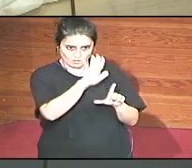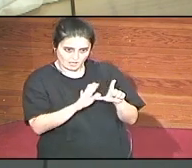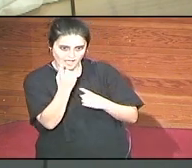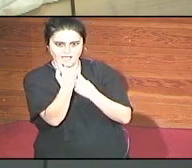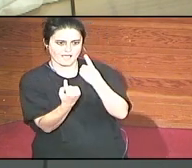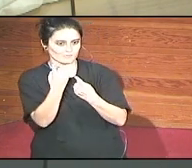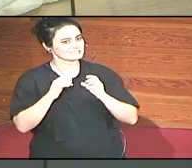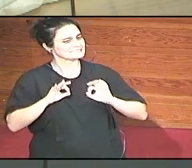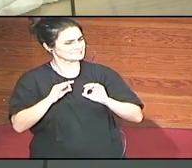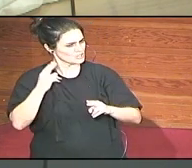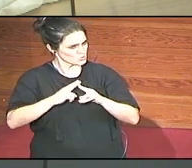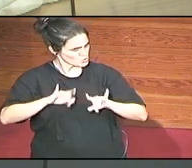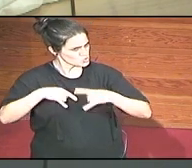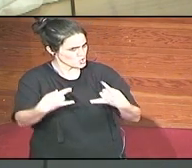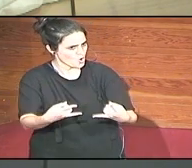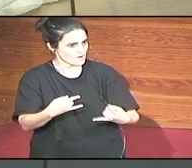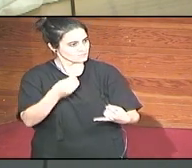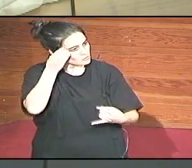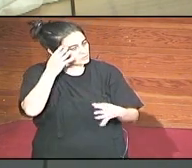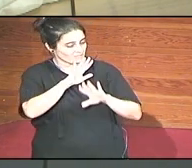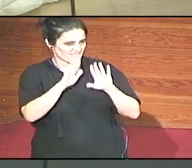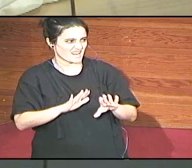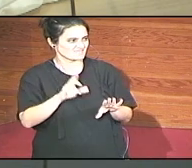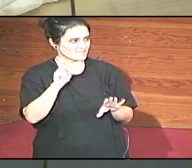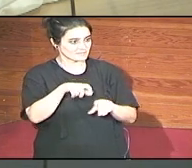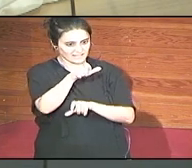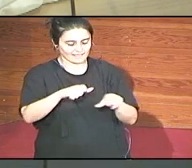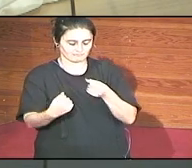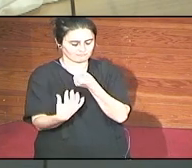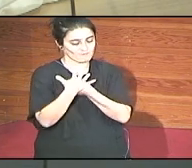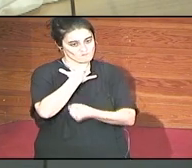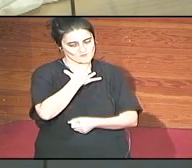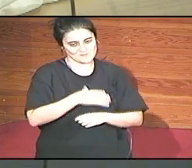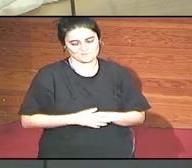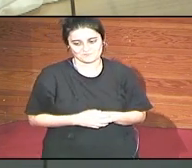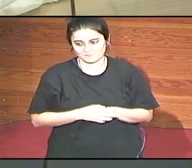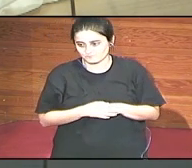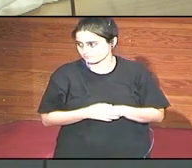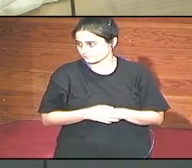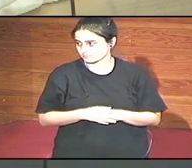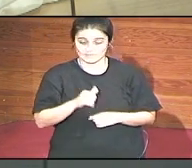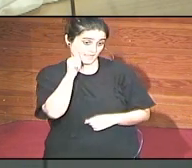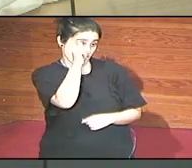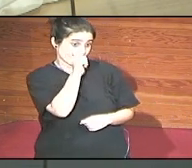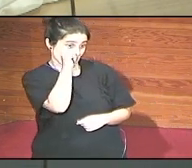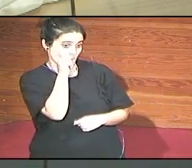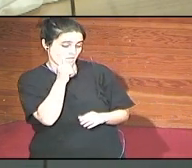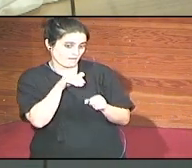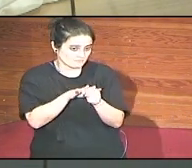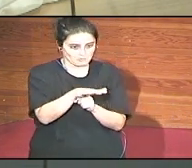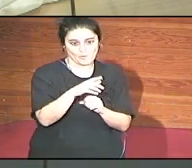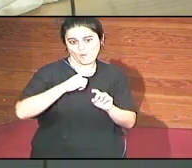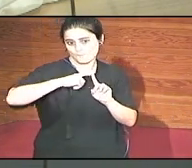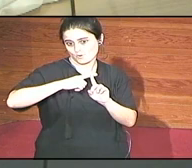creo que se impregna de una de alguna manera etiopía en este caso para bien porque son